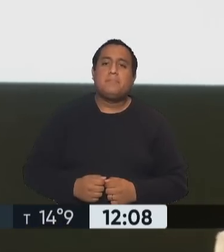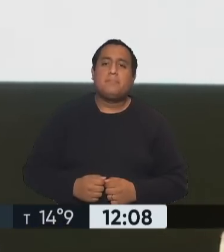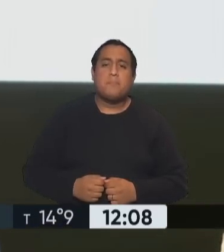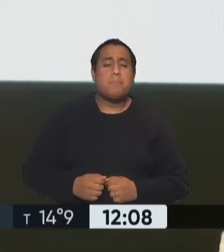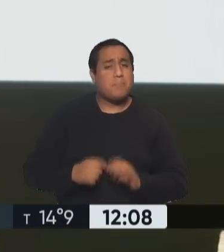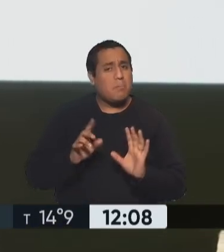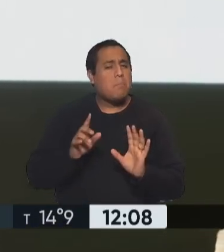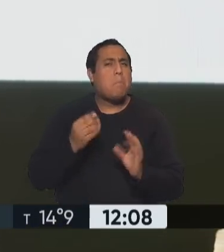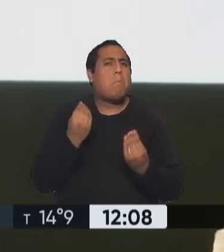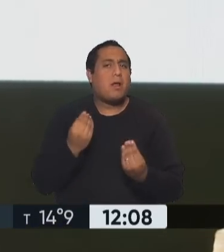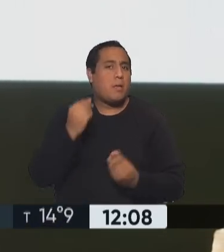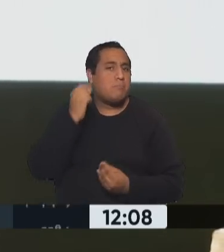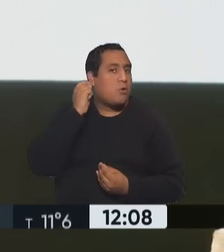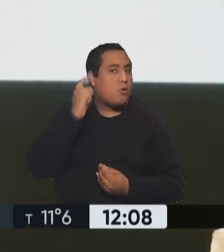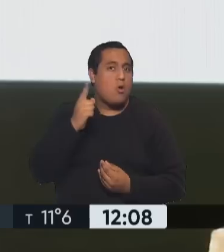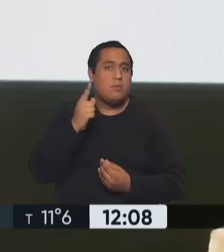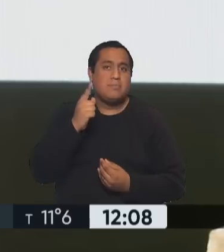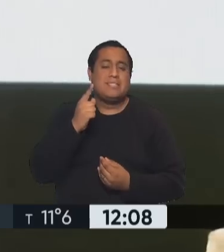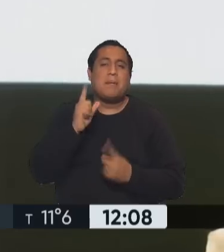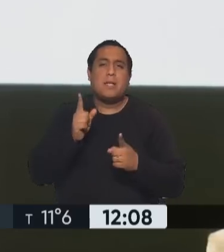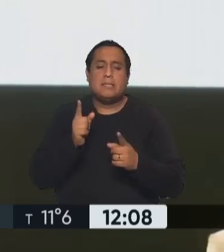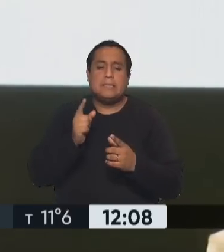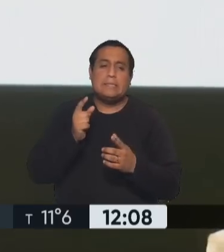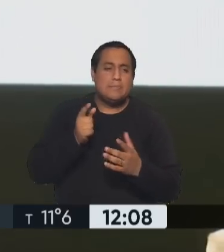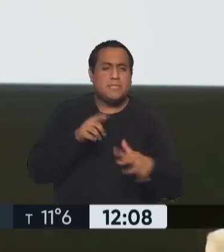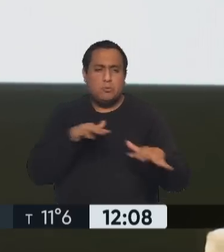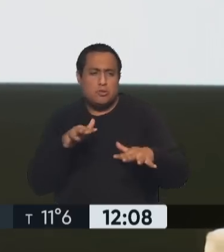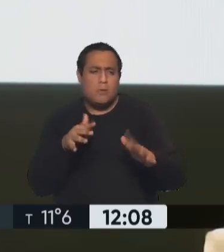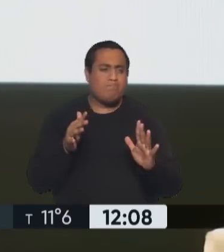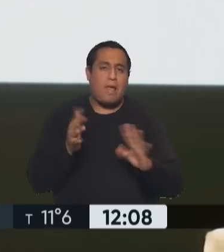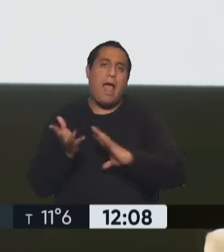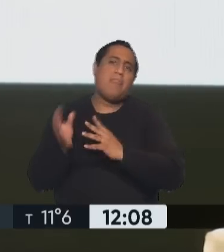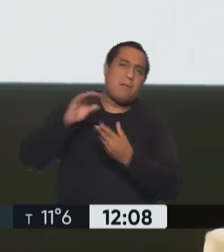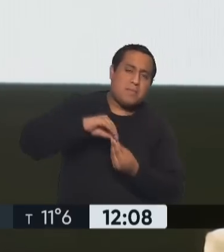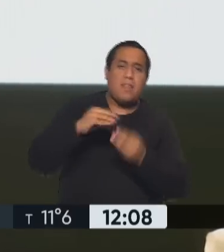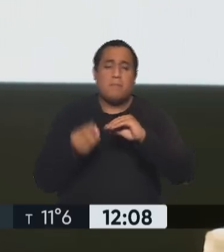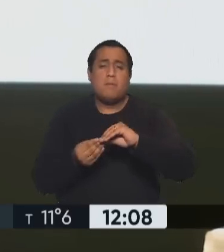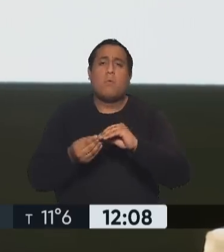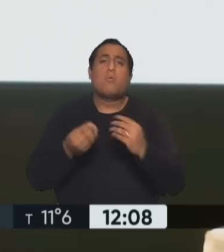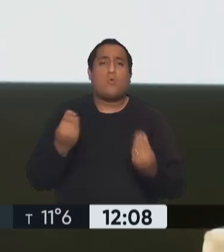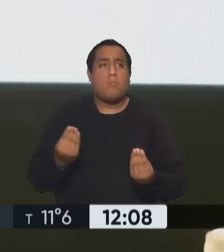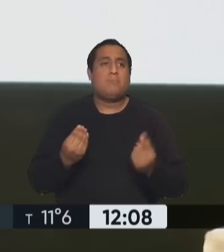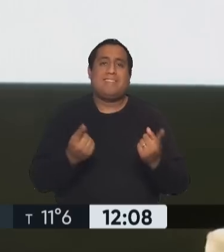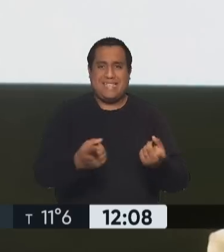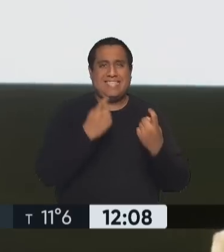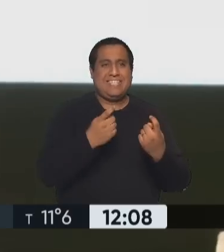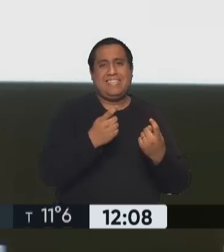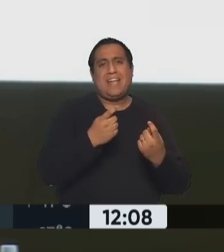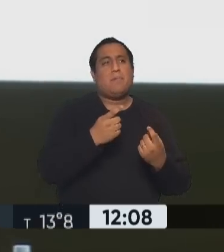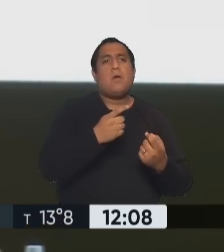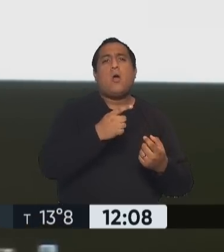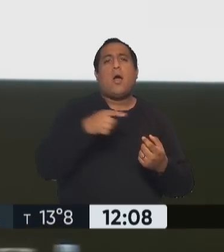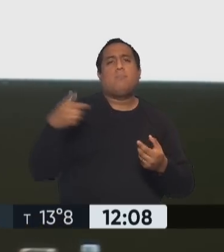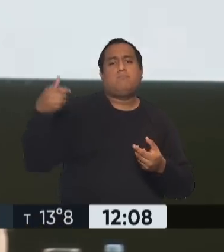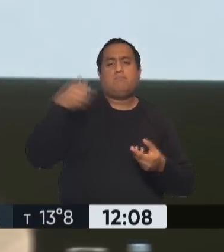Y lograr mayor resiliencia desde el punto de vista externo requiere de una política fiscal y monetaria que sean